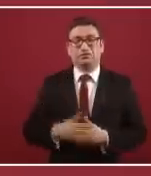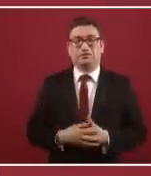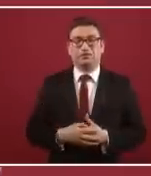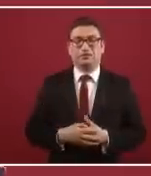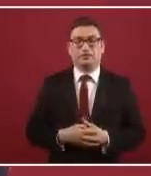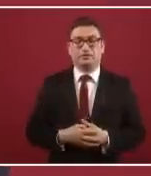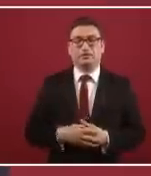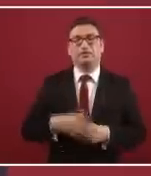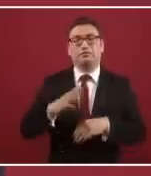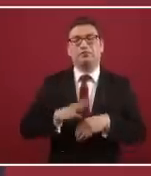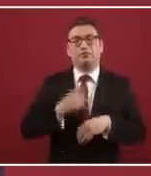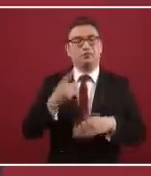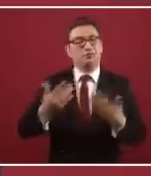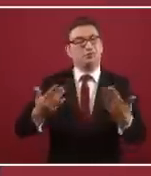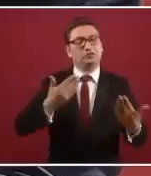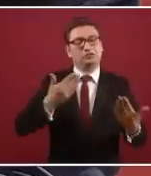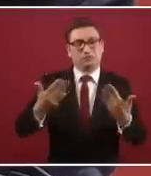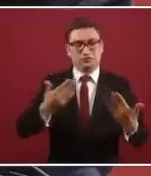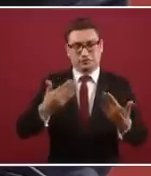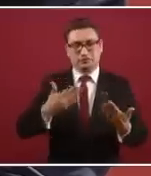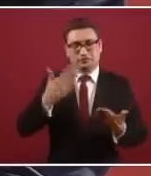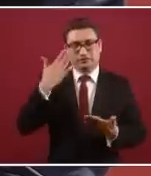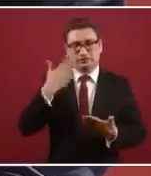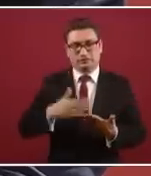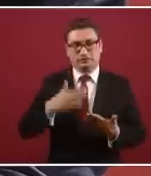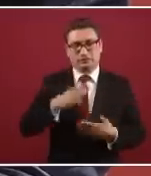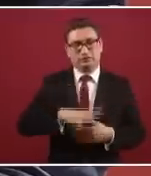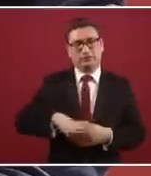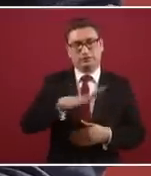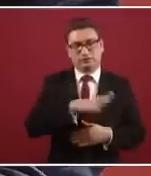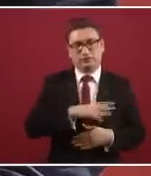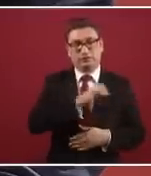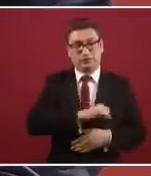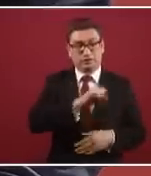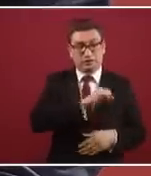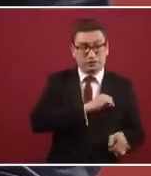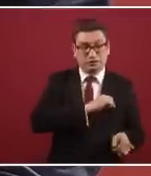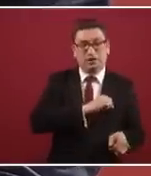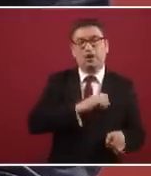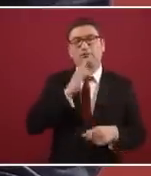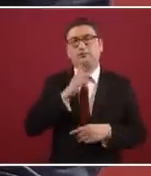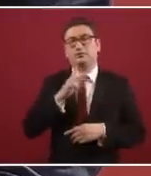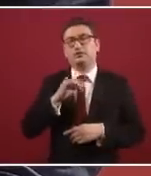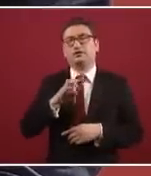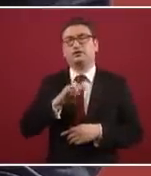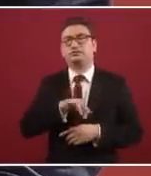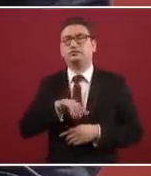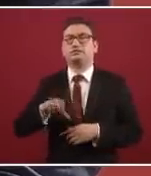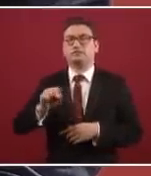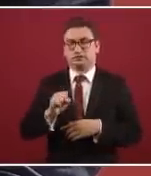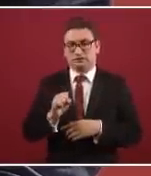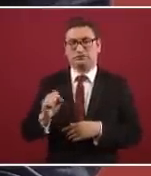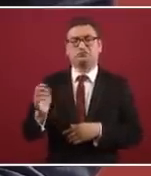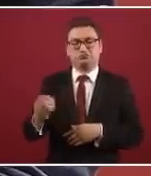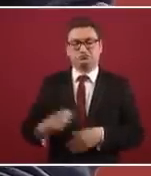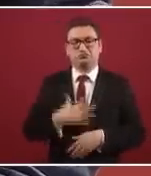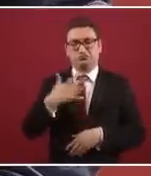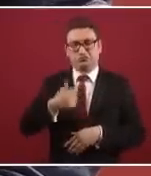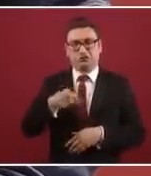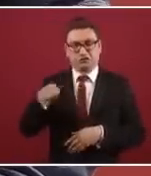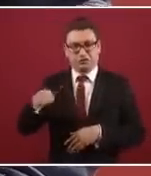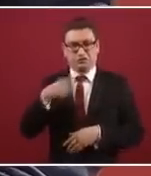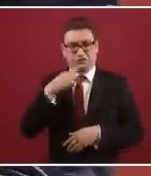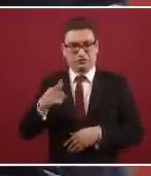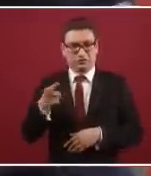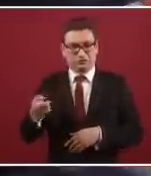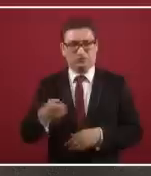porque con relación al sector salud está mejor el bienestar. Y el que